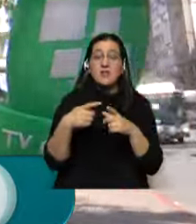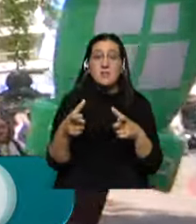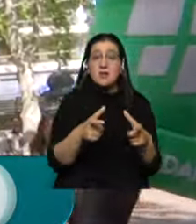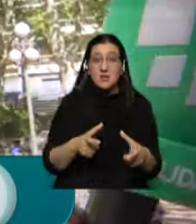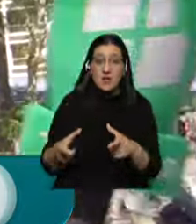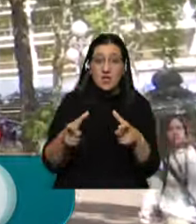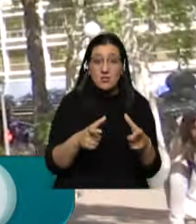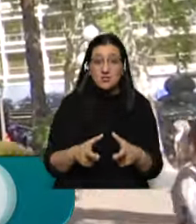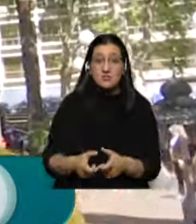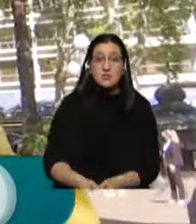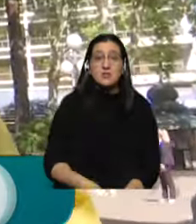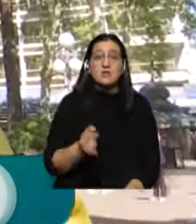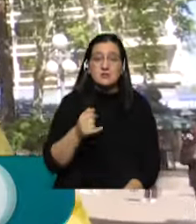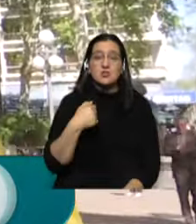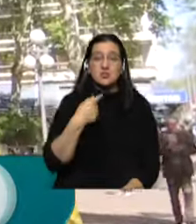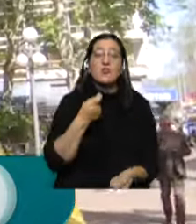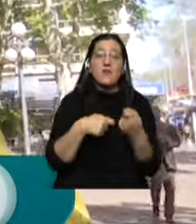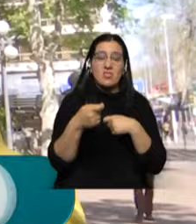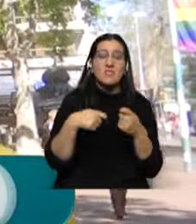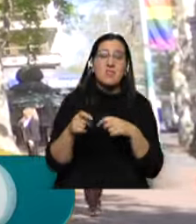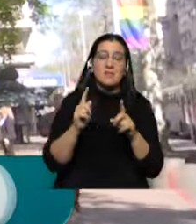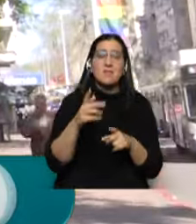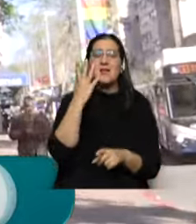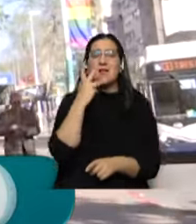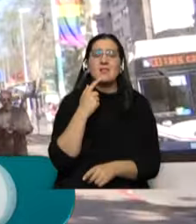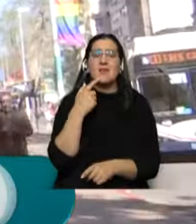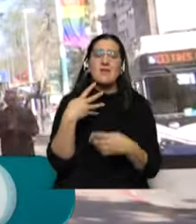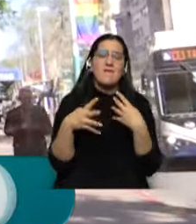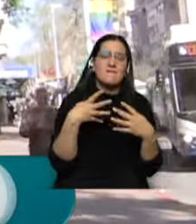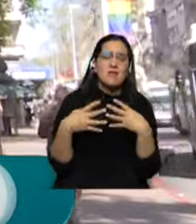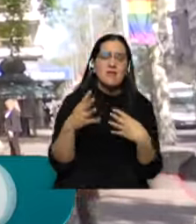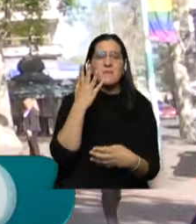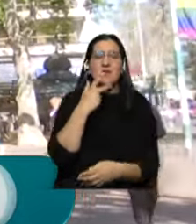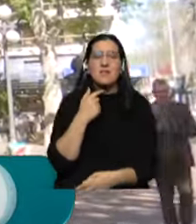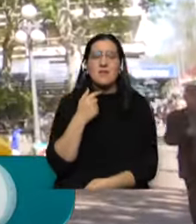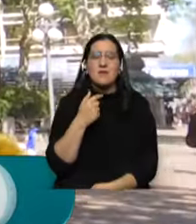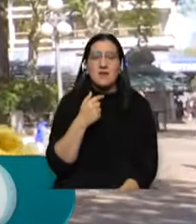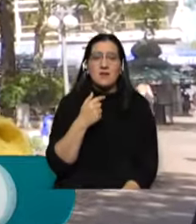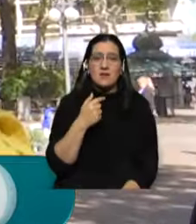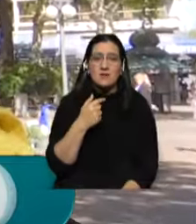estabas como de feriante. Era vendedor ambulante, sí. Me encantaba la feria, me encantaba